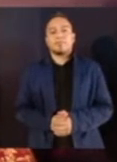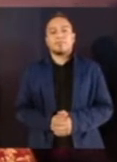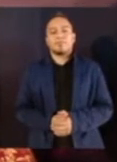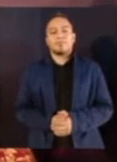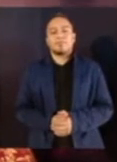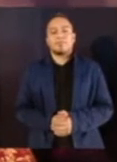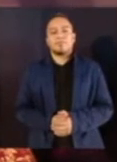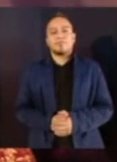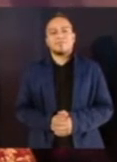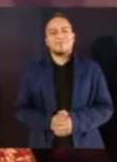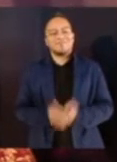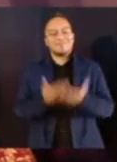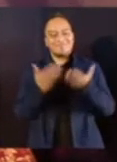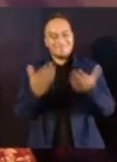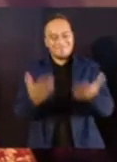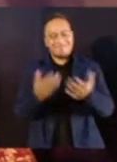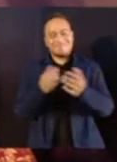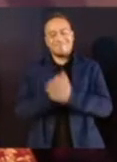Estimado señor Vasconcelos,